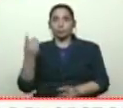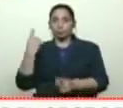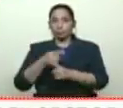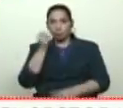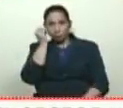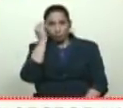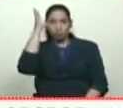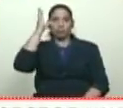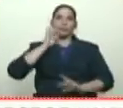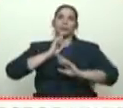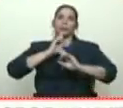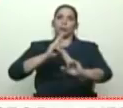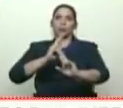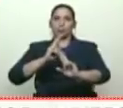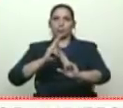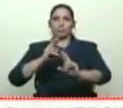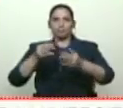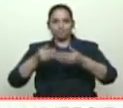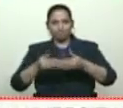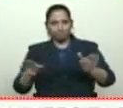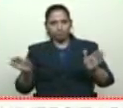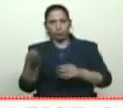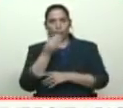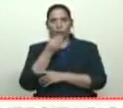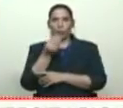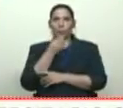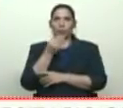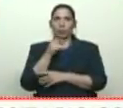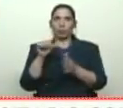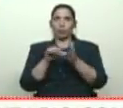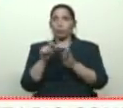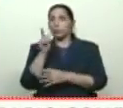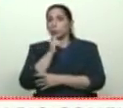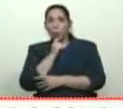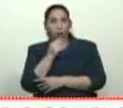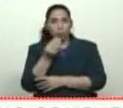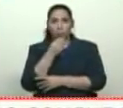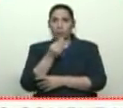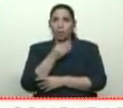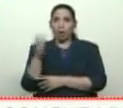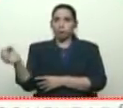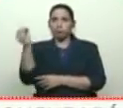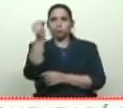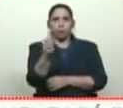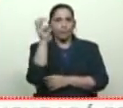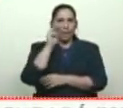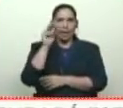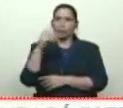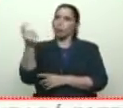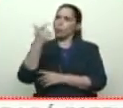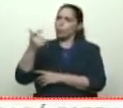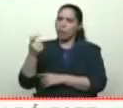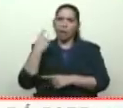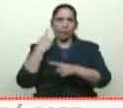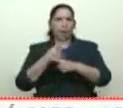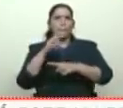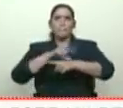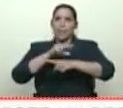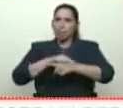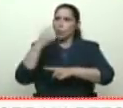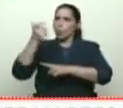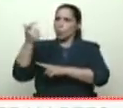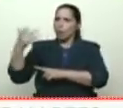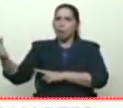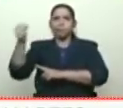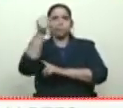capacidad de respuesta. Abrir los comedores donde no tengan comedor, poner el maestro donde no esté el maestro, hay que poner el médico donde no esté el médico, hay